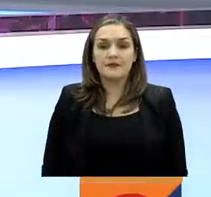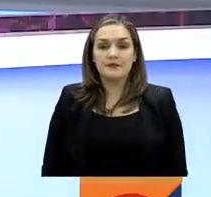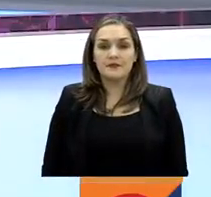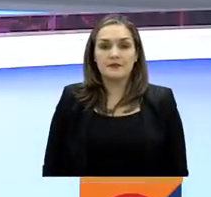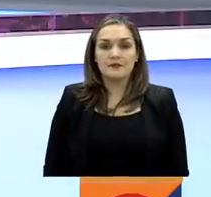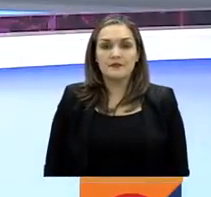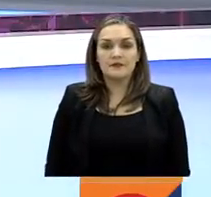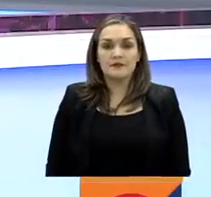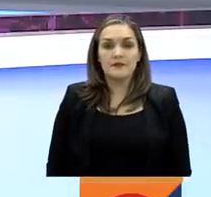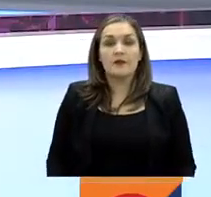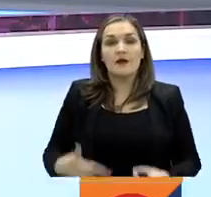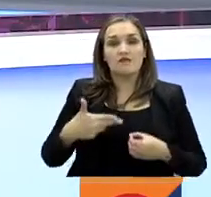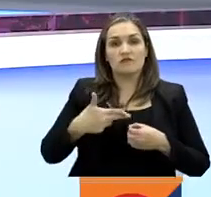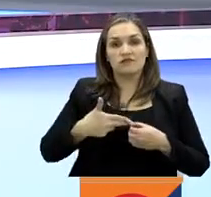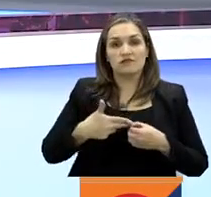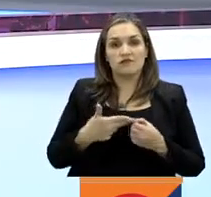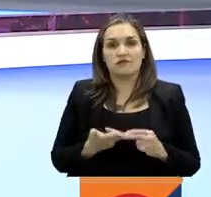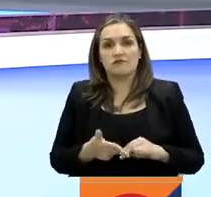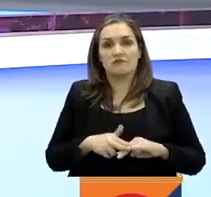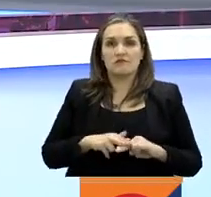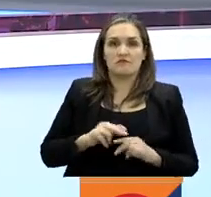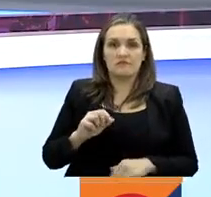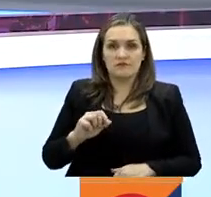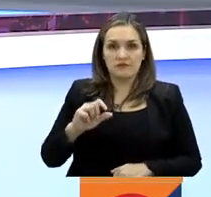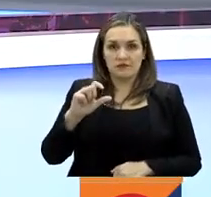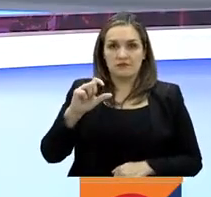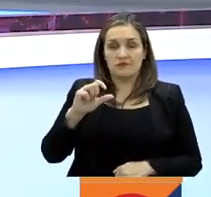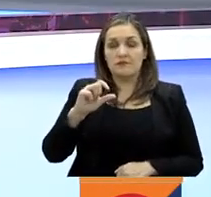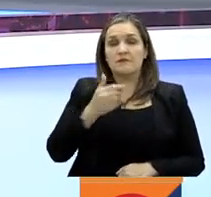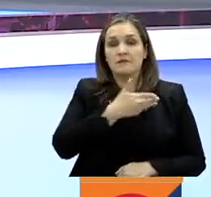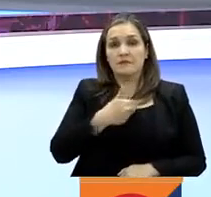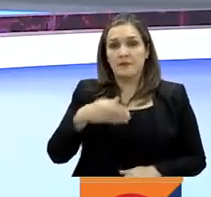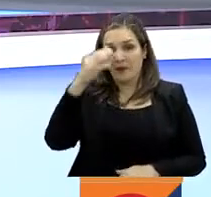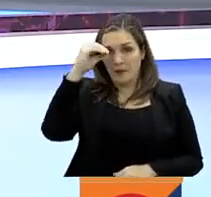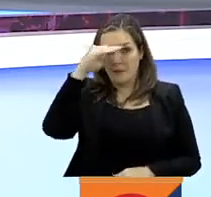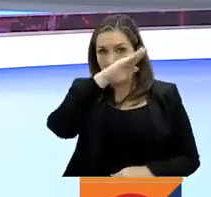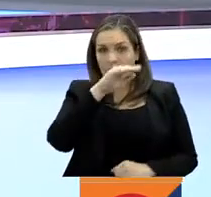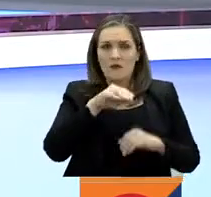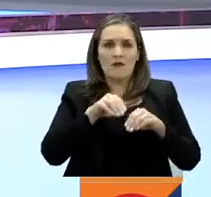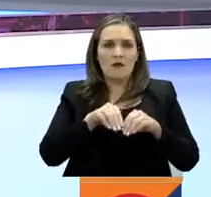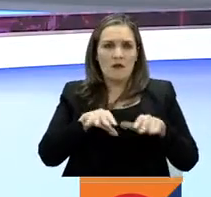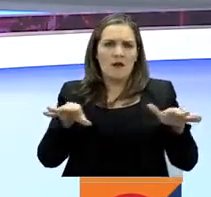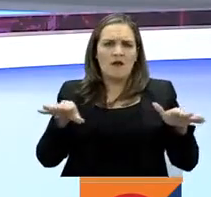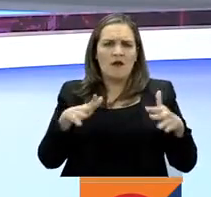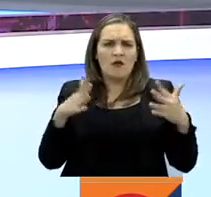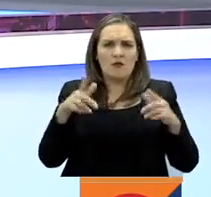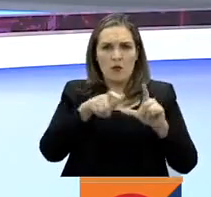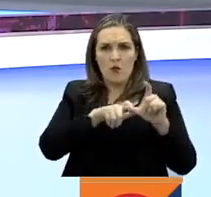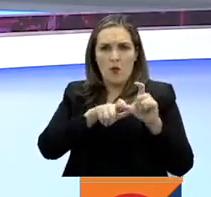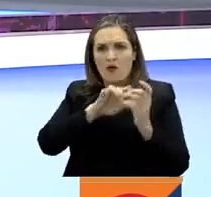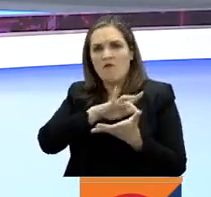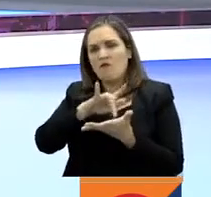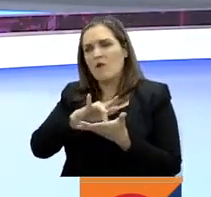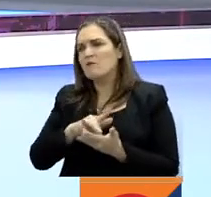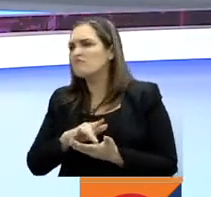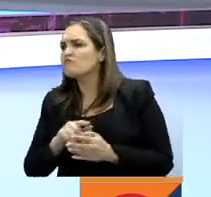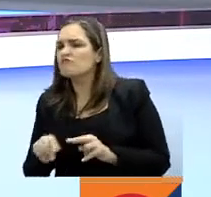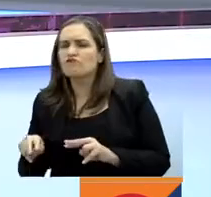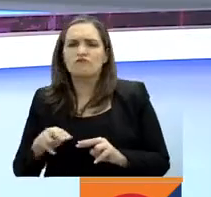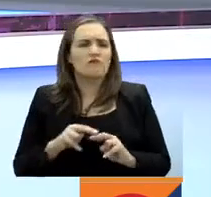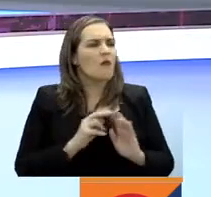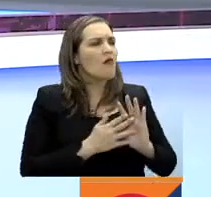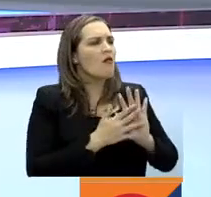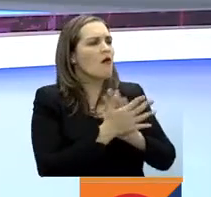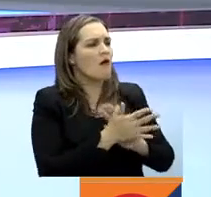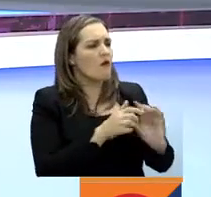Habrá aumento en el precio de la gasolina. El presidente Petro hizo el anuncio en medio de su recorrido por La Guajira. Luisa Barberi, ¿de